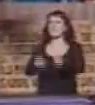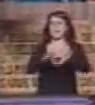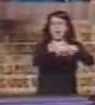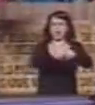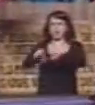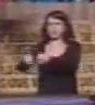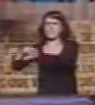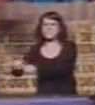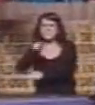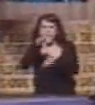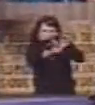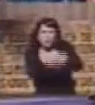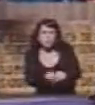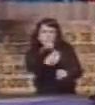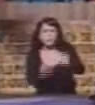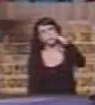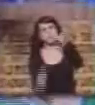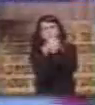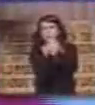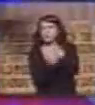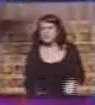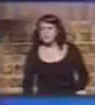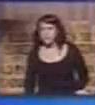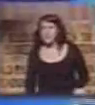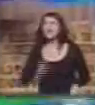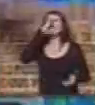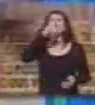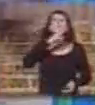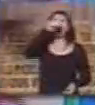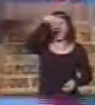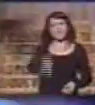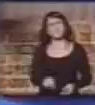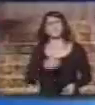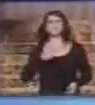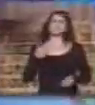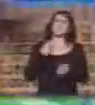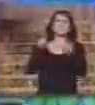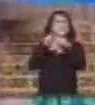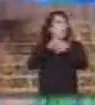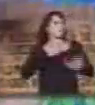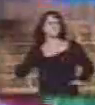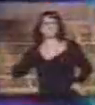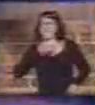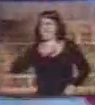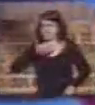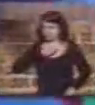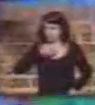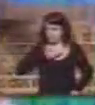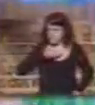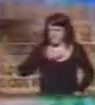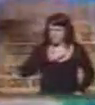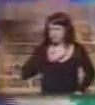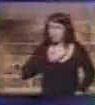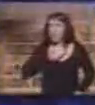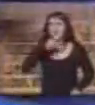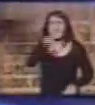metes donde te sepa, sepa nuestro ayuntamiento, que por mucho